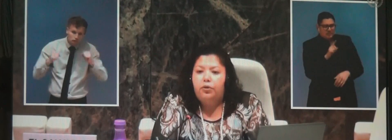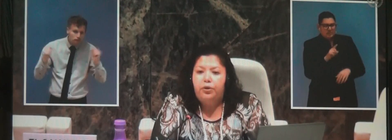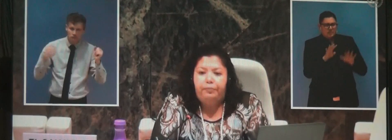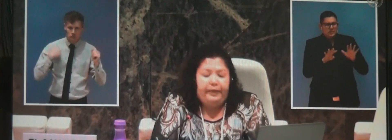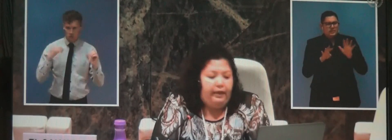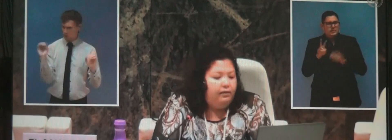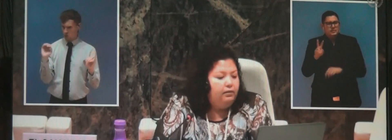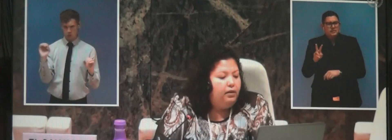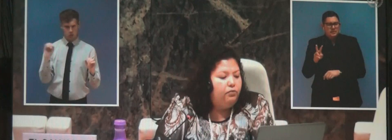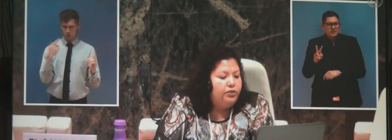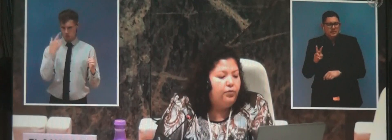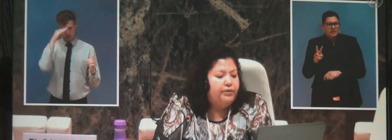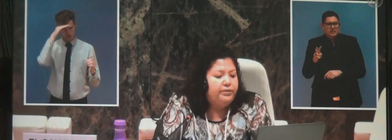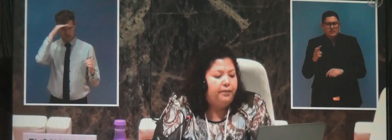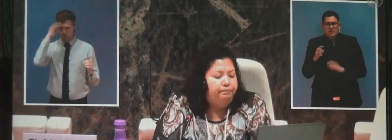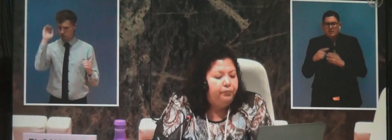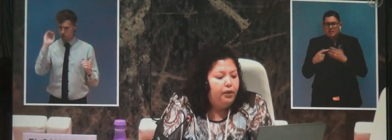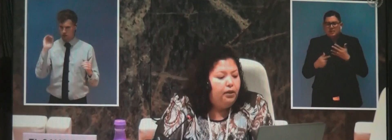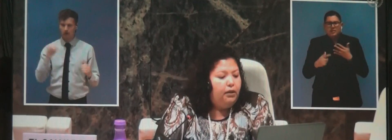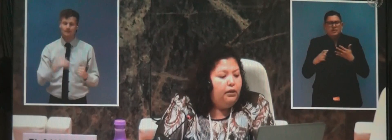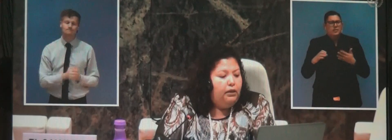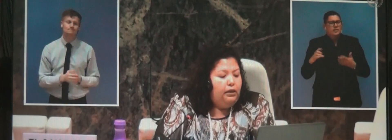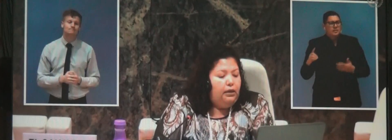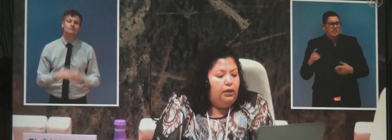del Código Penal, en consecuencia.